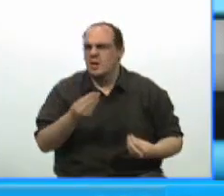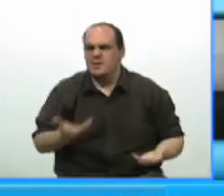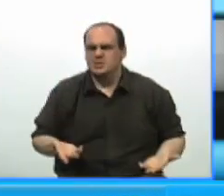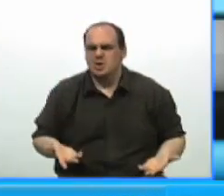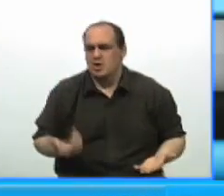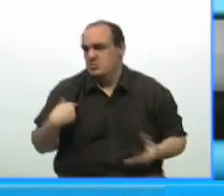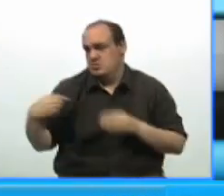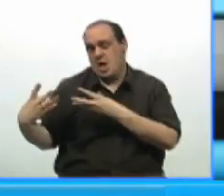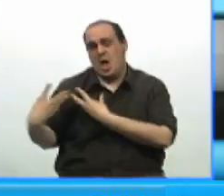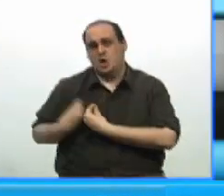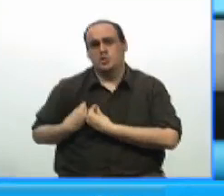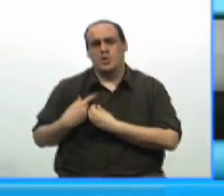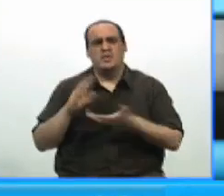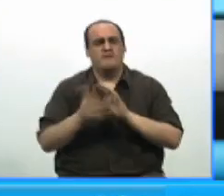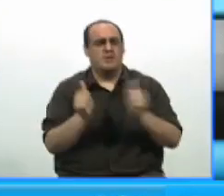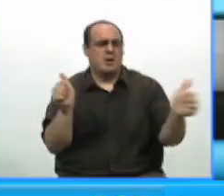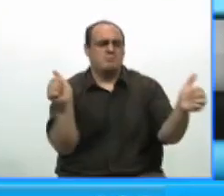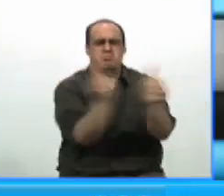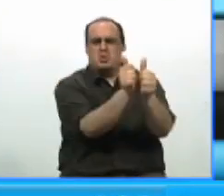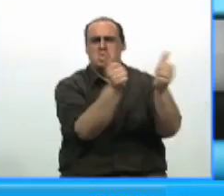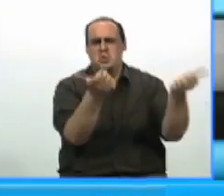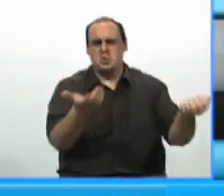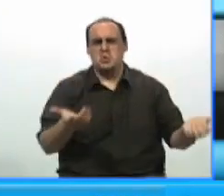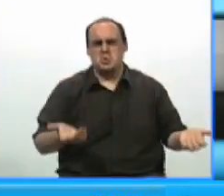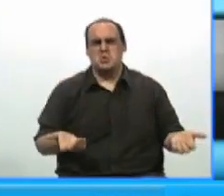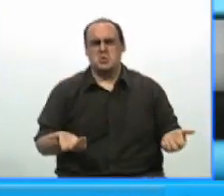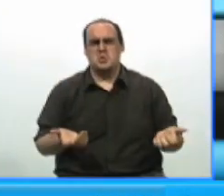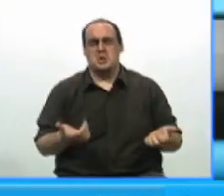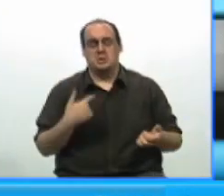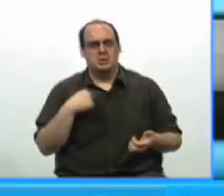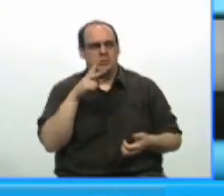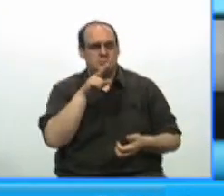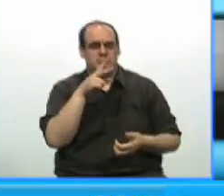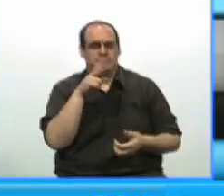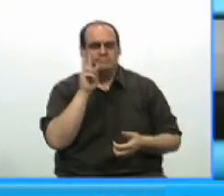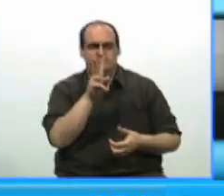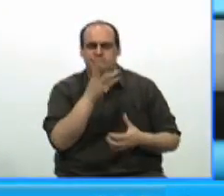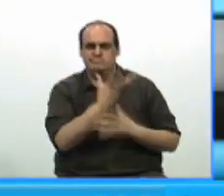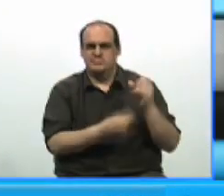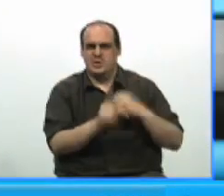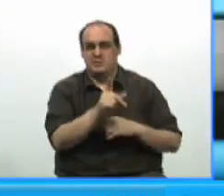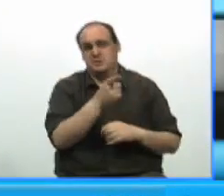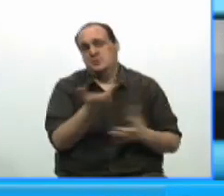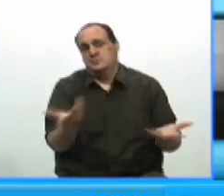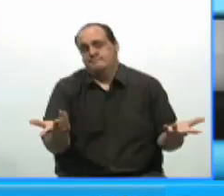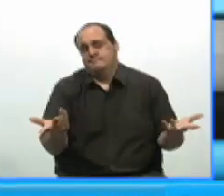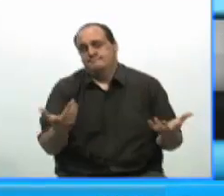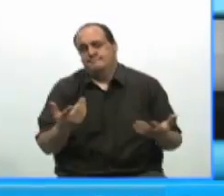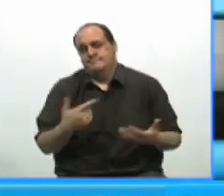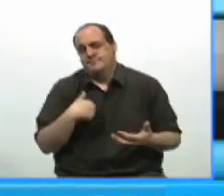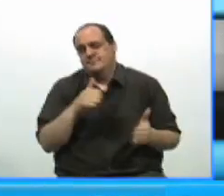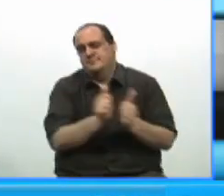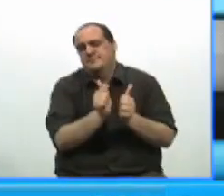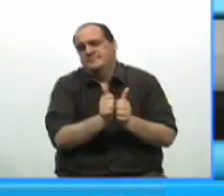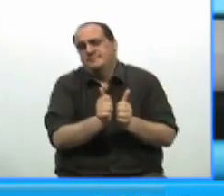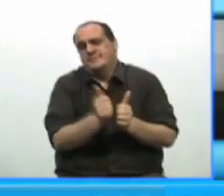mis colaboradores me dijeron que chocó con Vítor. Eso la verdad que fue una desgracia desafortunada y fue un accidente,